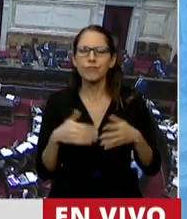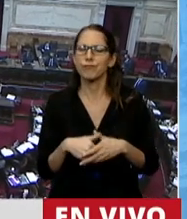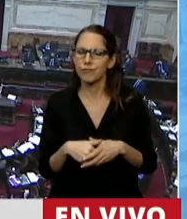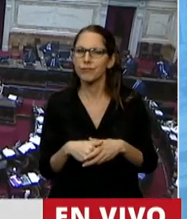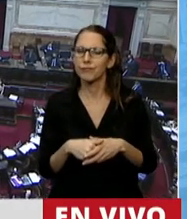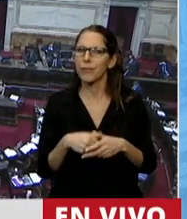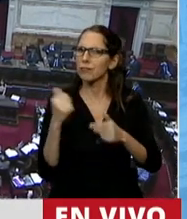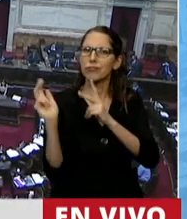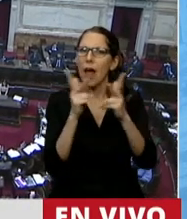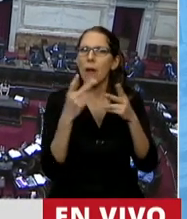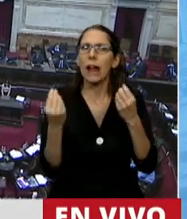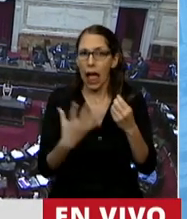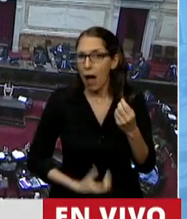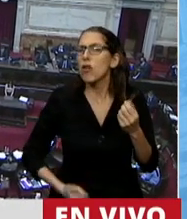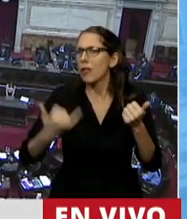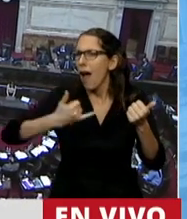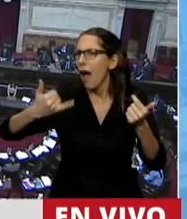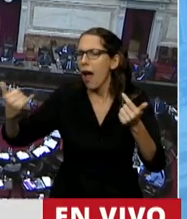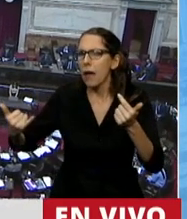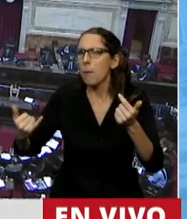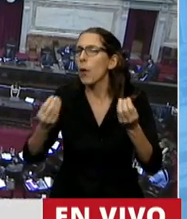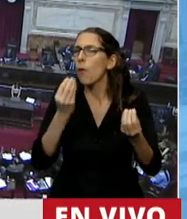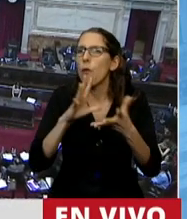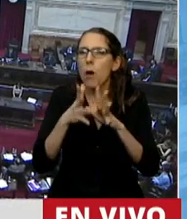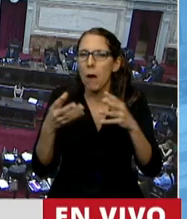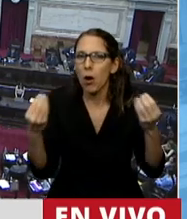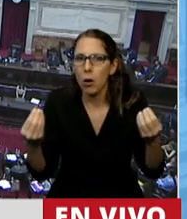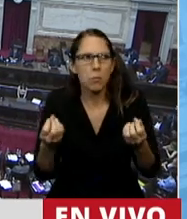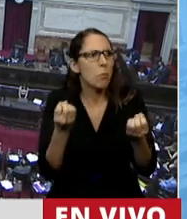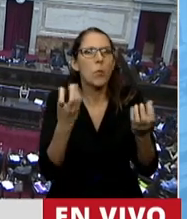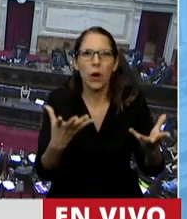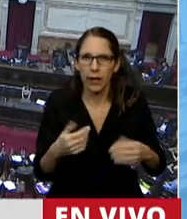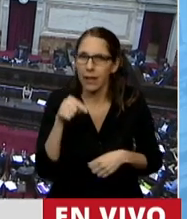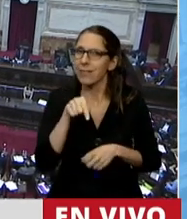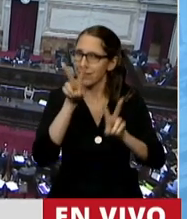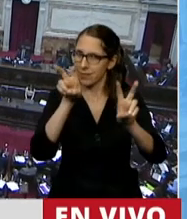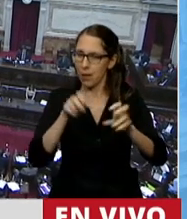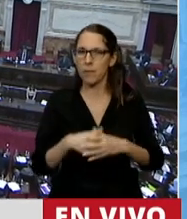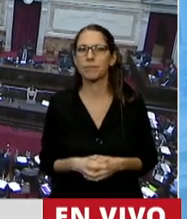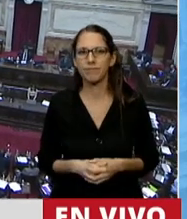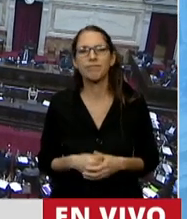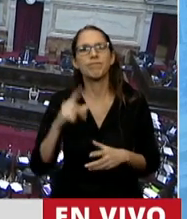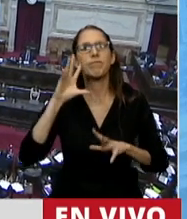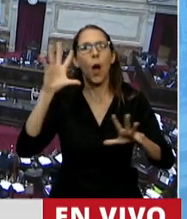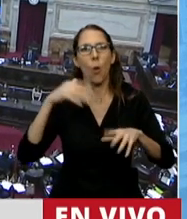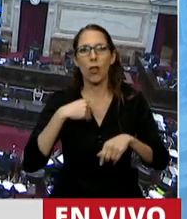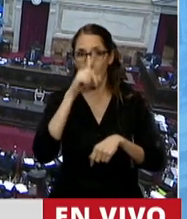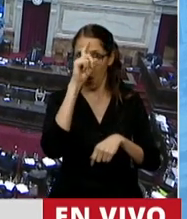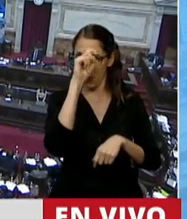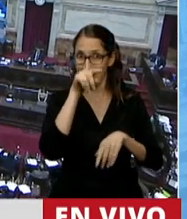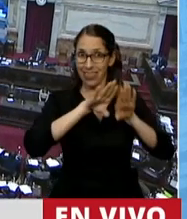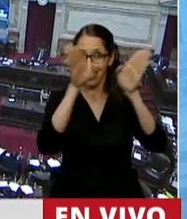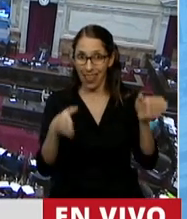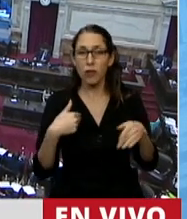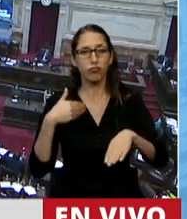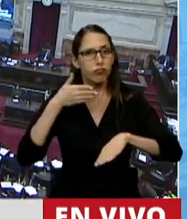qué condiciones se hacen, por qué se hacen. Yo recuerdo que cuando entraba a esas guardias